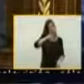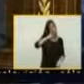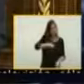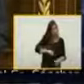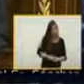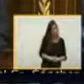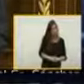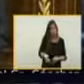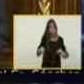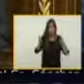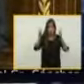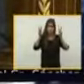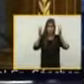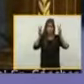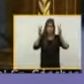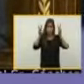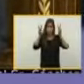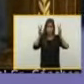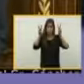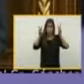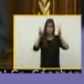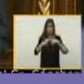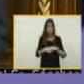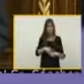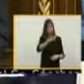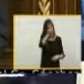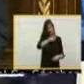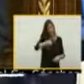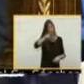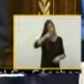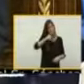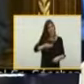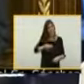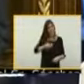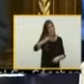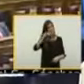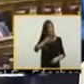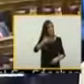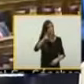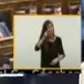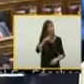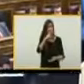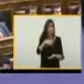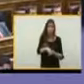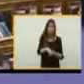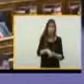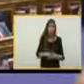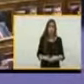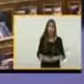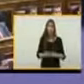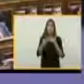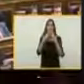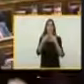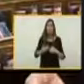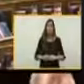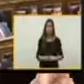PSOE-PP, sí. El PSOE solo hubiera ido a un gobierno con el PP si el candidato a la presidencia era Sánchez. Solamente. Mira... Solamente. Bueno, a lo mejor si